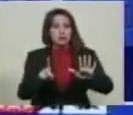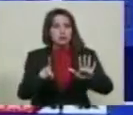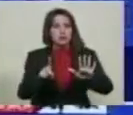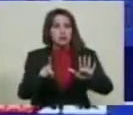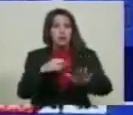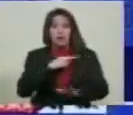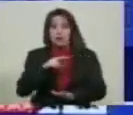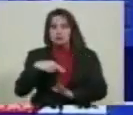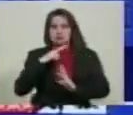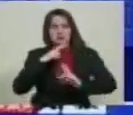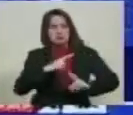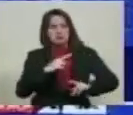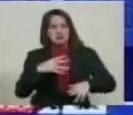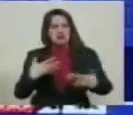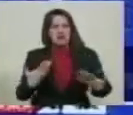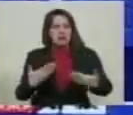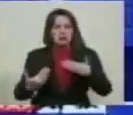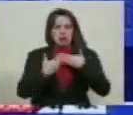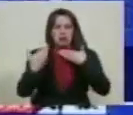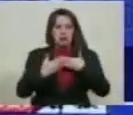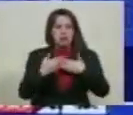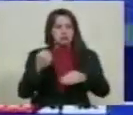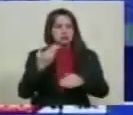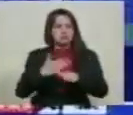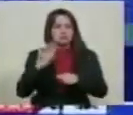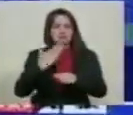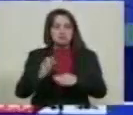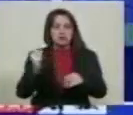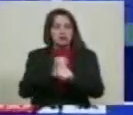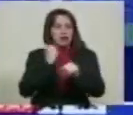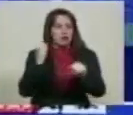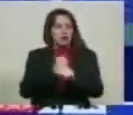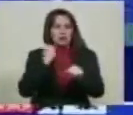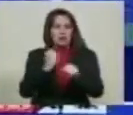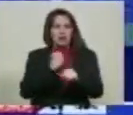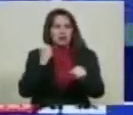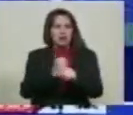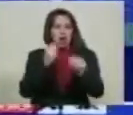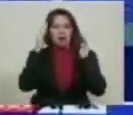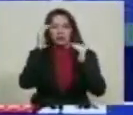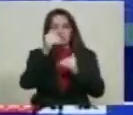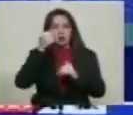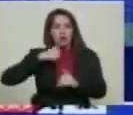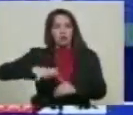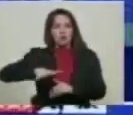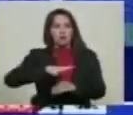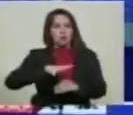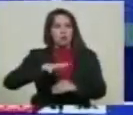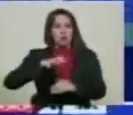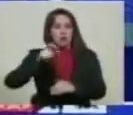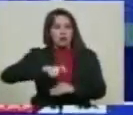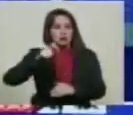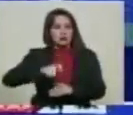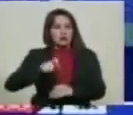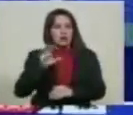Trabajo y más trabajo, atención de los problemas del pueblo y del país,